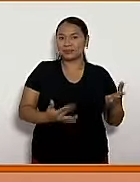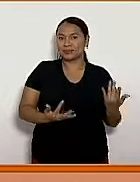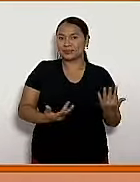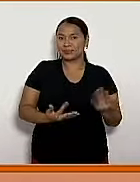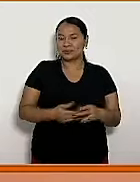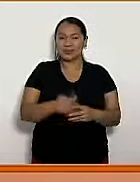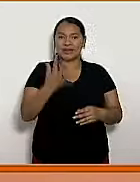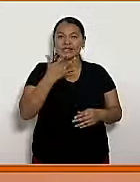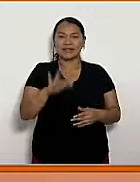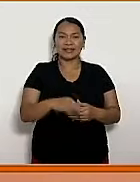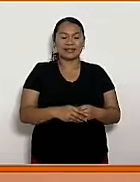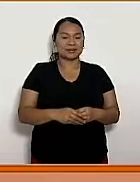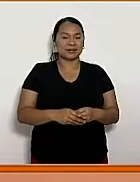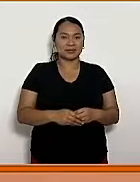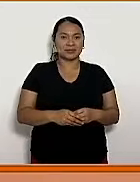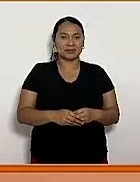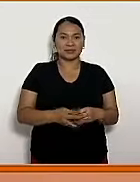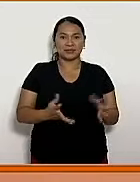mucha suerte.